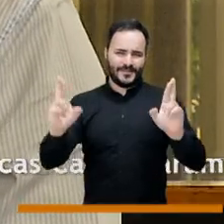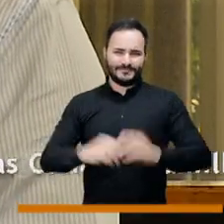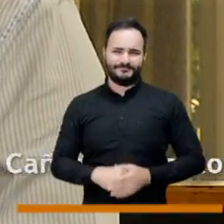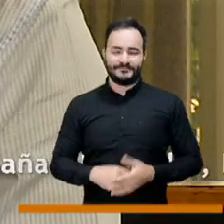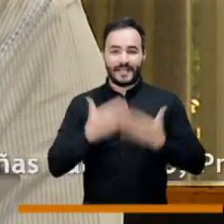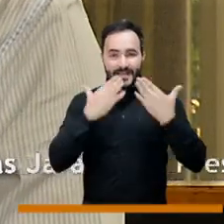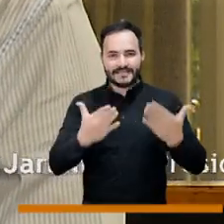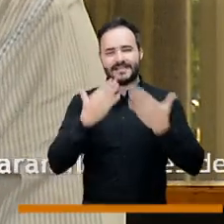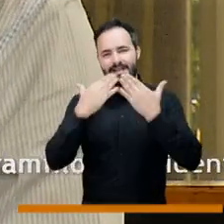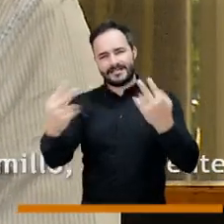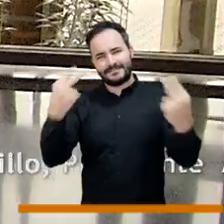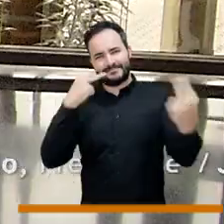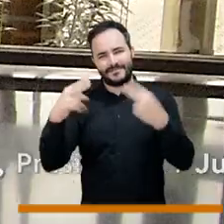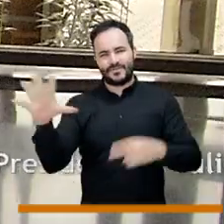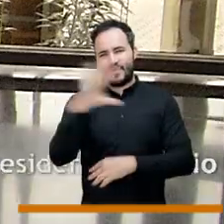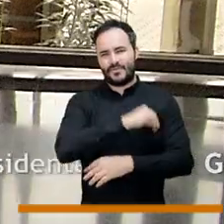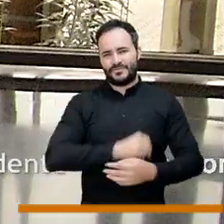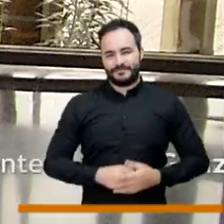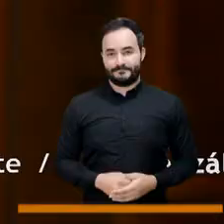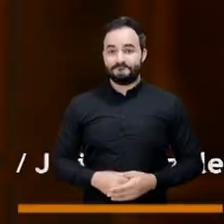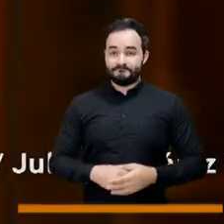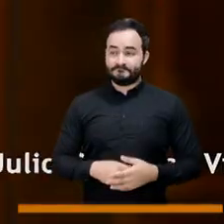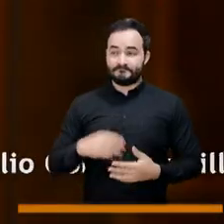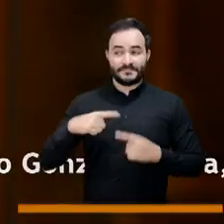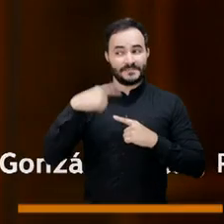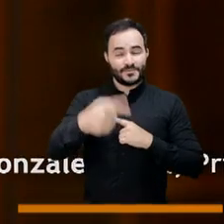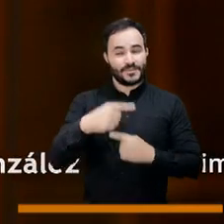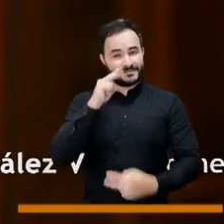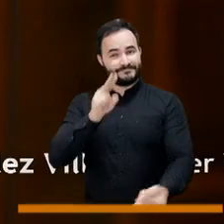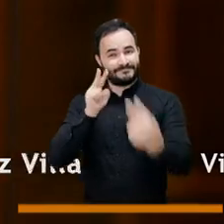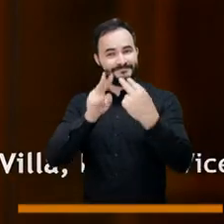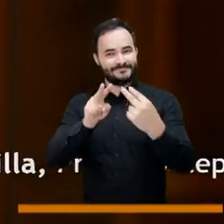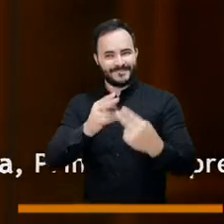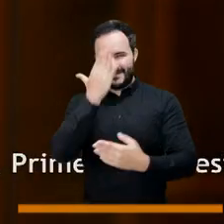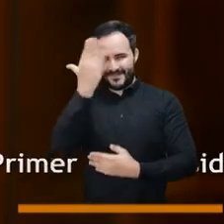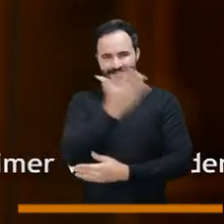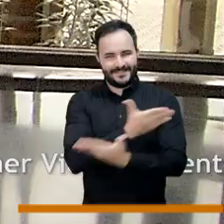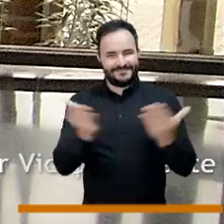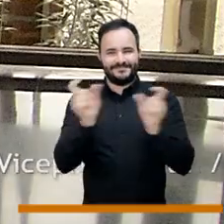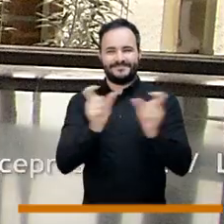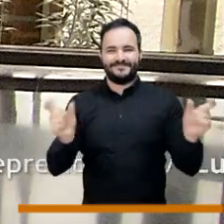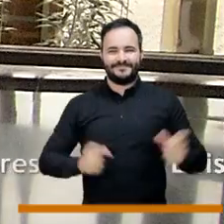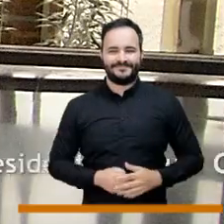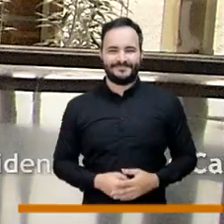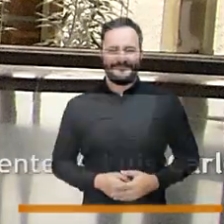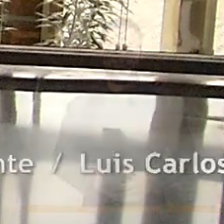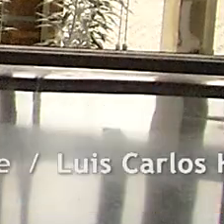saludos a todos los televidentes. Gracias, y nosotros nos vemos en un próximo De Frente a la Gente.